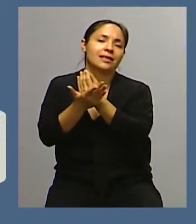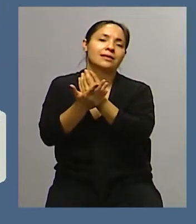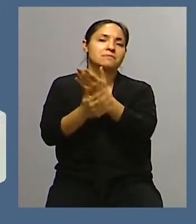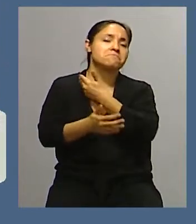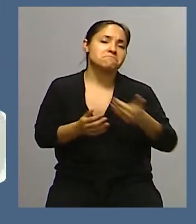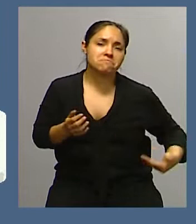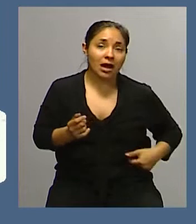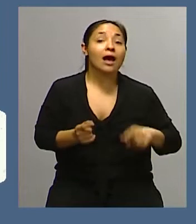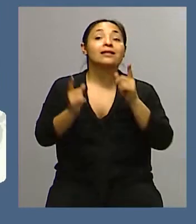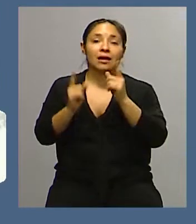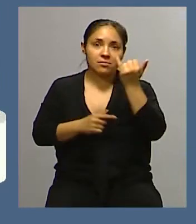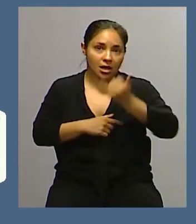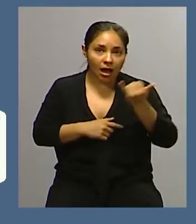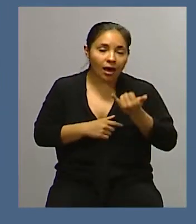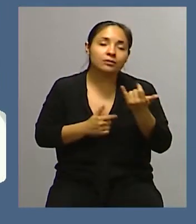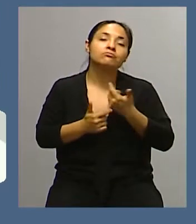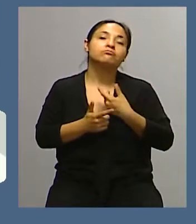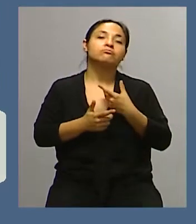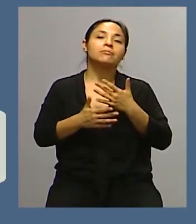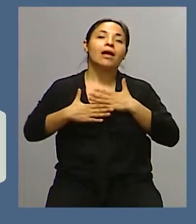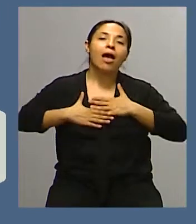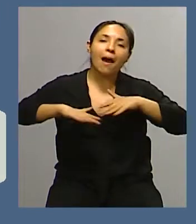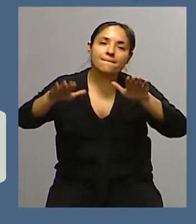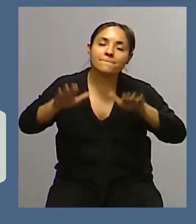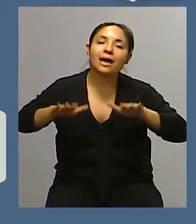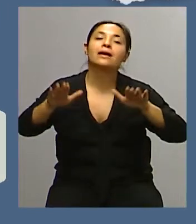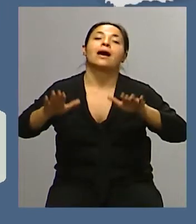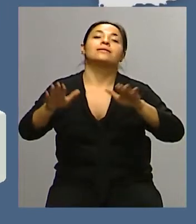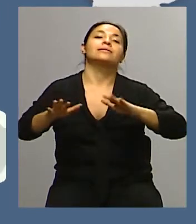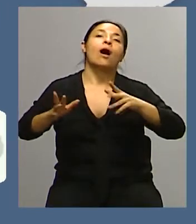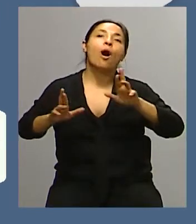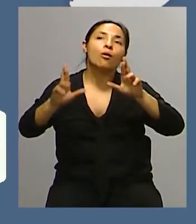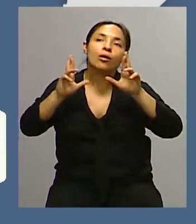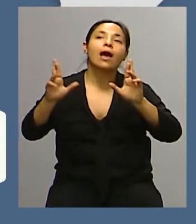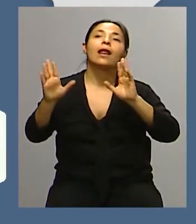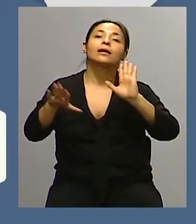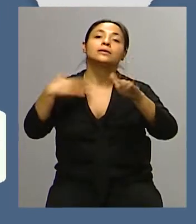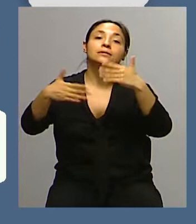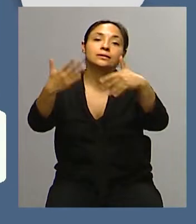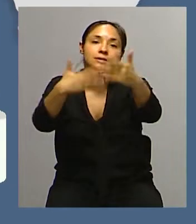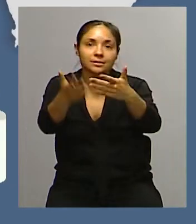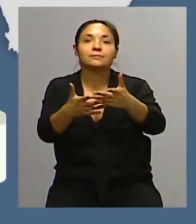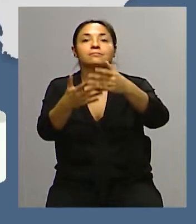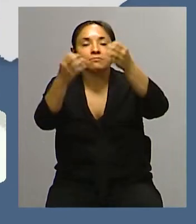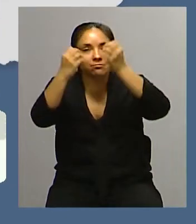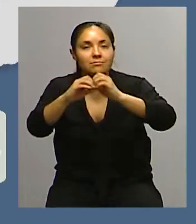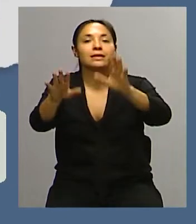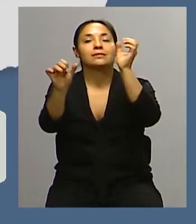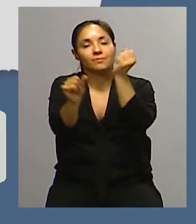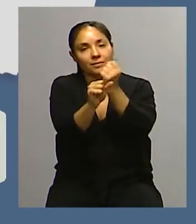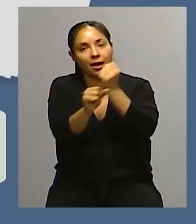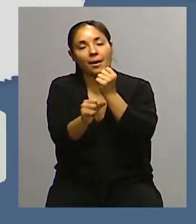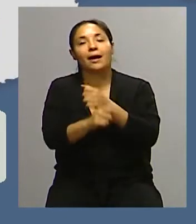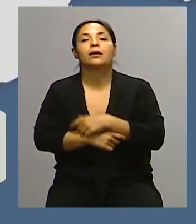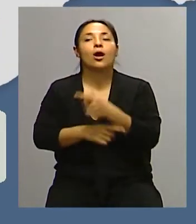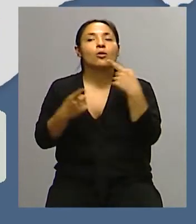todo esperanzas en que esto empiece a tomar más forma más allá de lo que ya ha empezado a concretarse específicamente. Bueno, contanos cuáles son